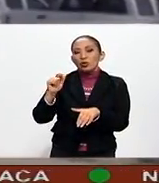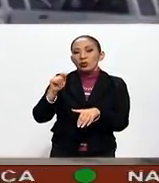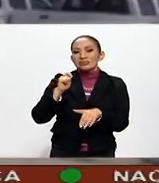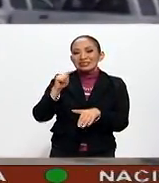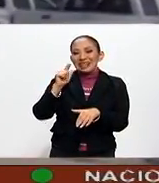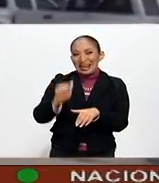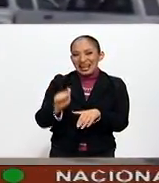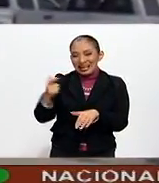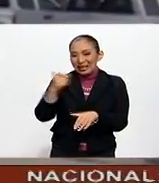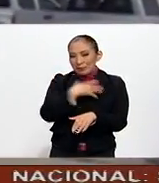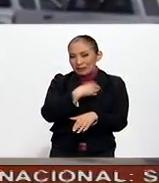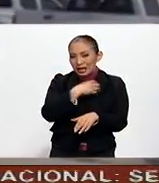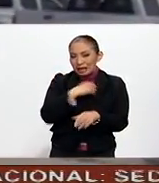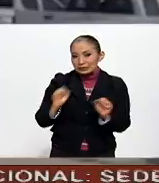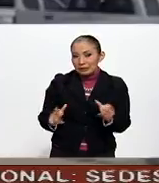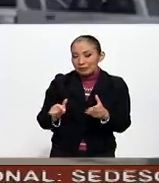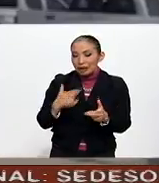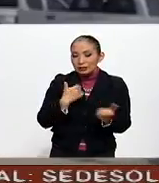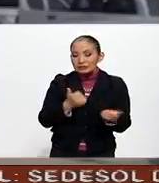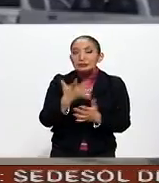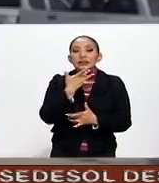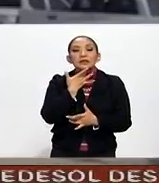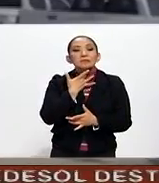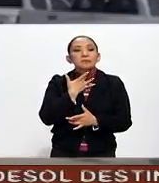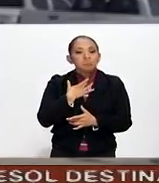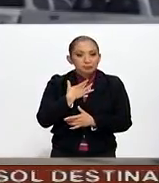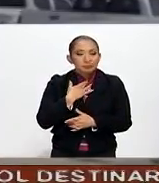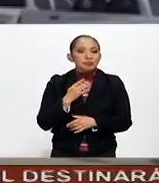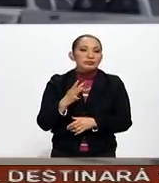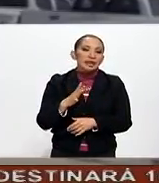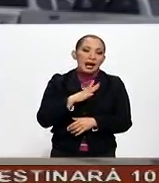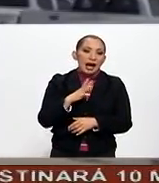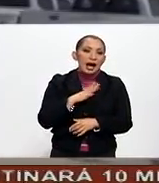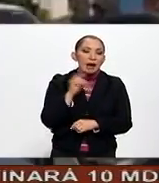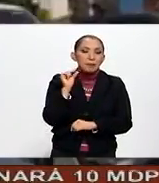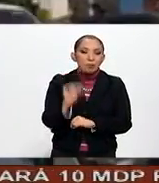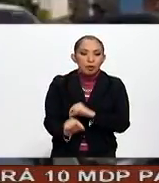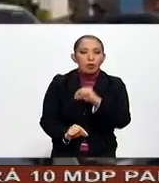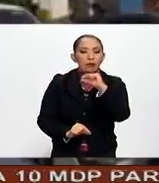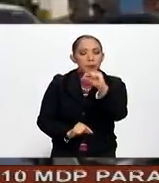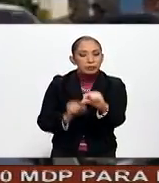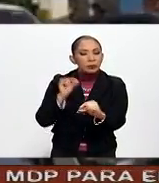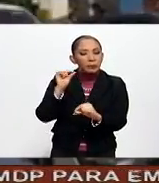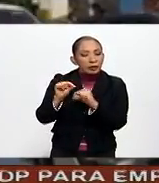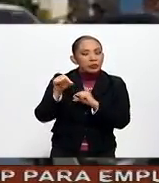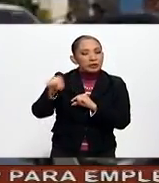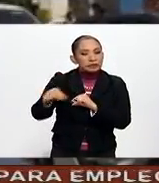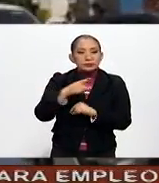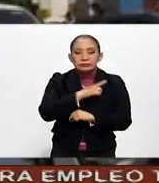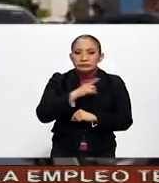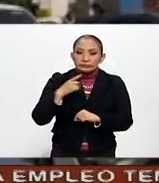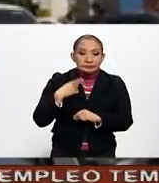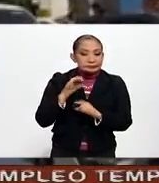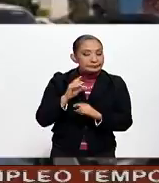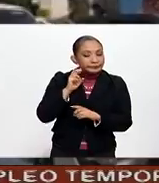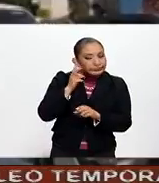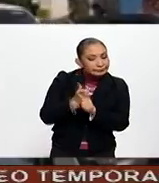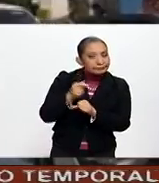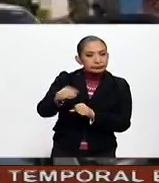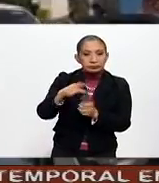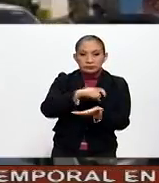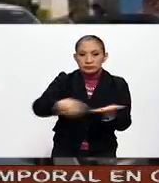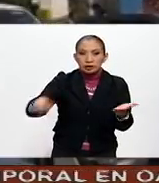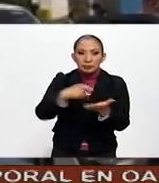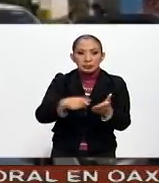de Chiapas, el abastecimiento de combustible ha ido de manera paulatina. Hay que destacar estas compras